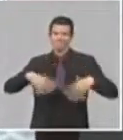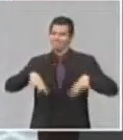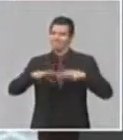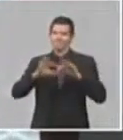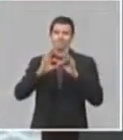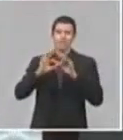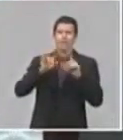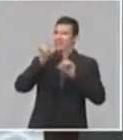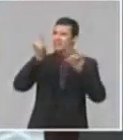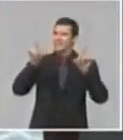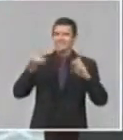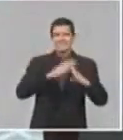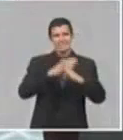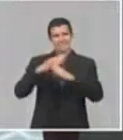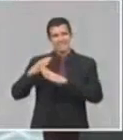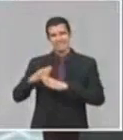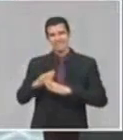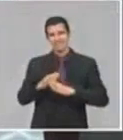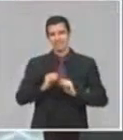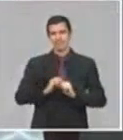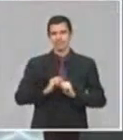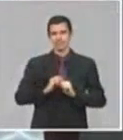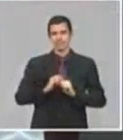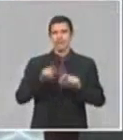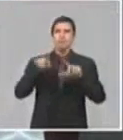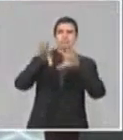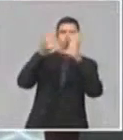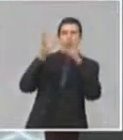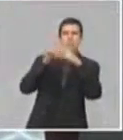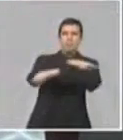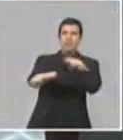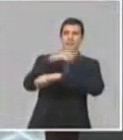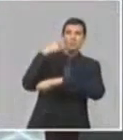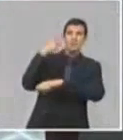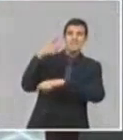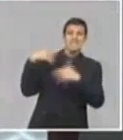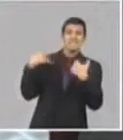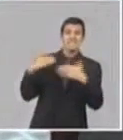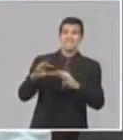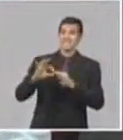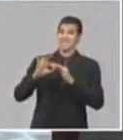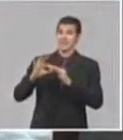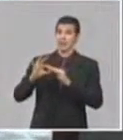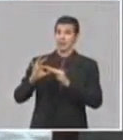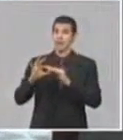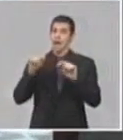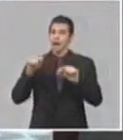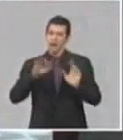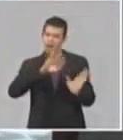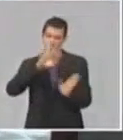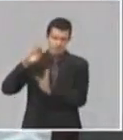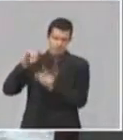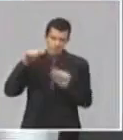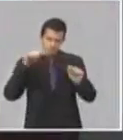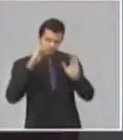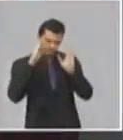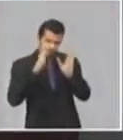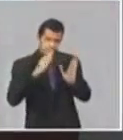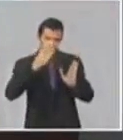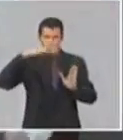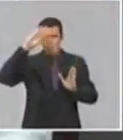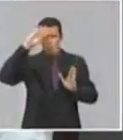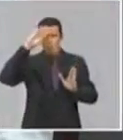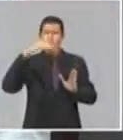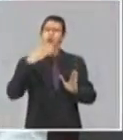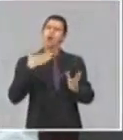se han tenido en cuenta los criterios de todo tipo incluso los que son contrarios a la revolución para